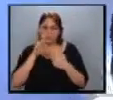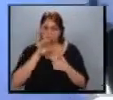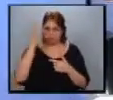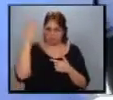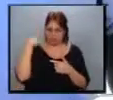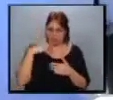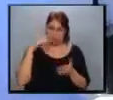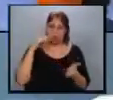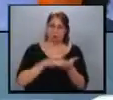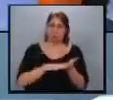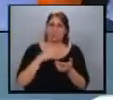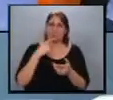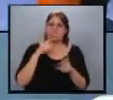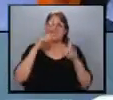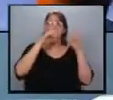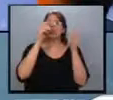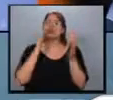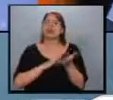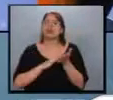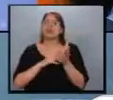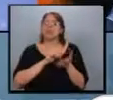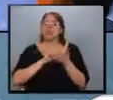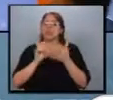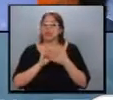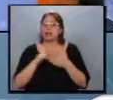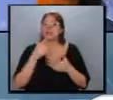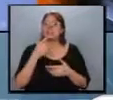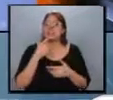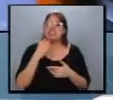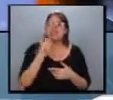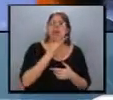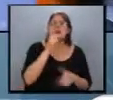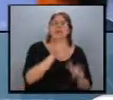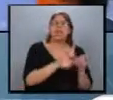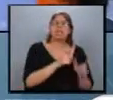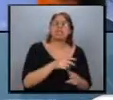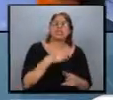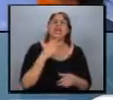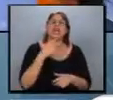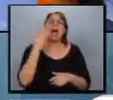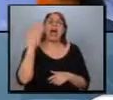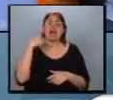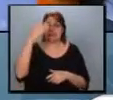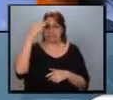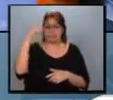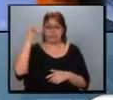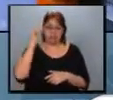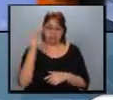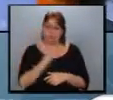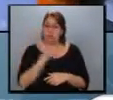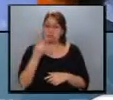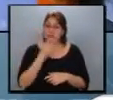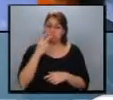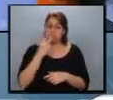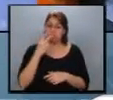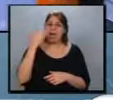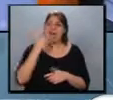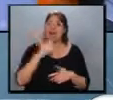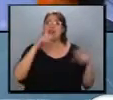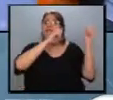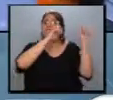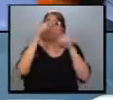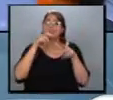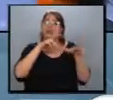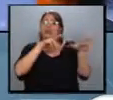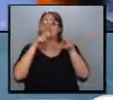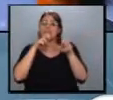Sí. Repudiaron las fotos y demás. Dice, ¿qué hablan Juana Viale y Nacho Viale? Que cuando tenían 15 años hay fotos de ellos con un